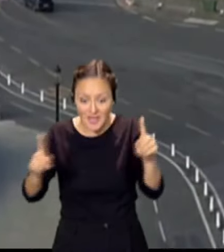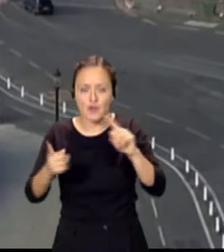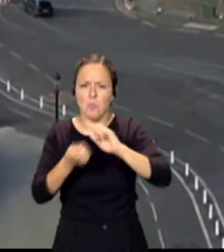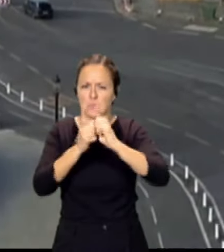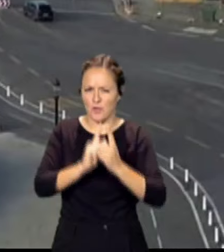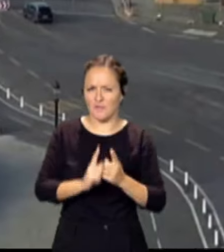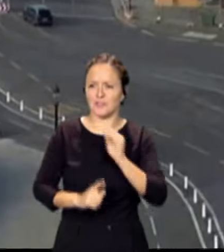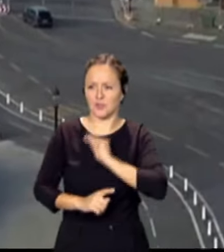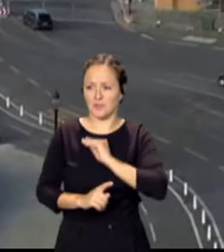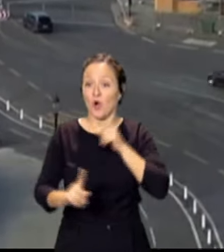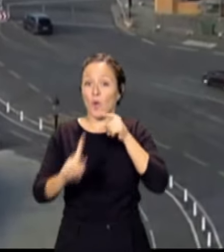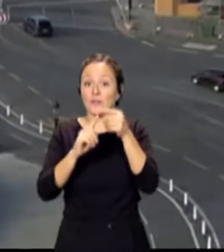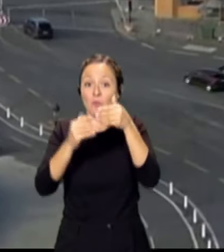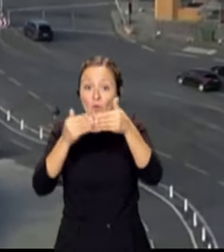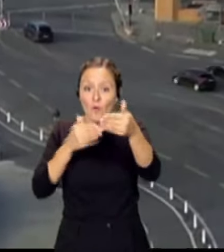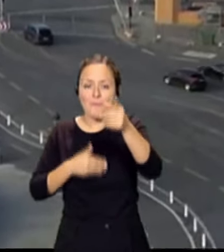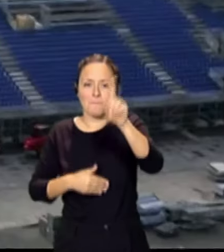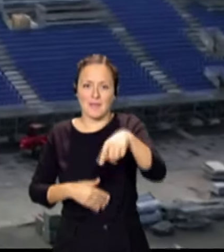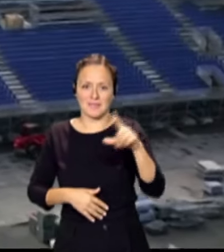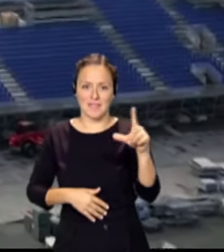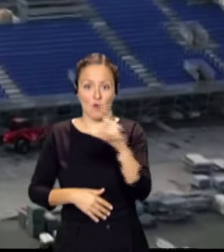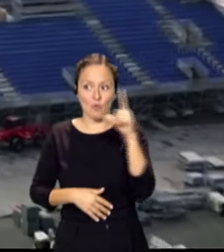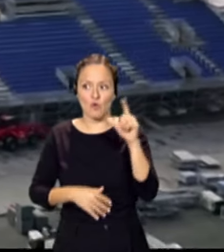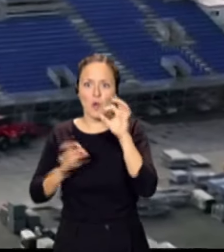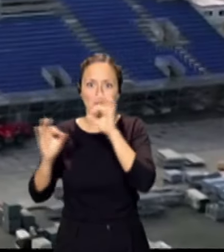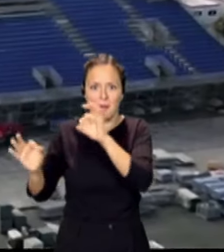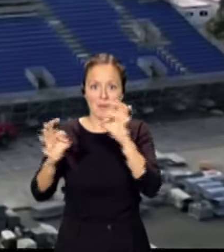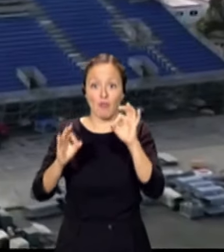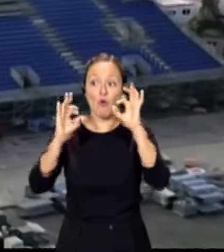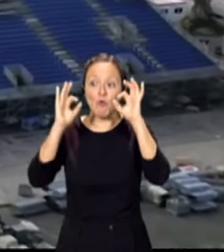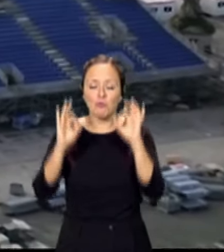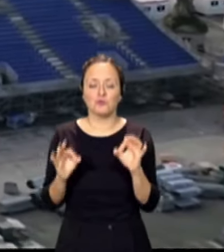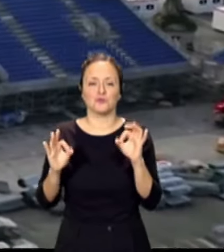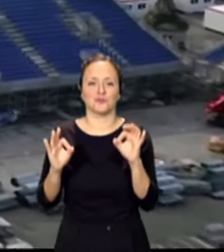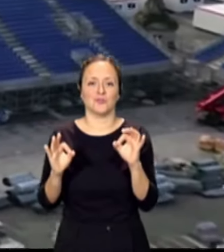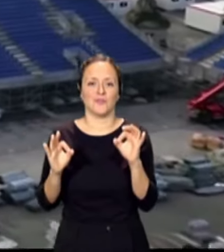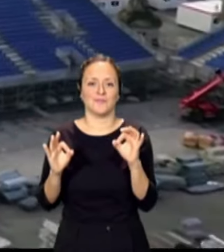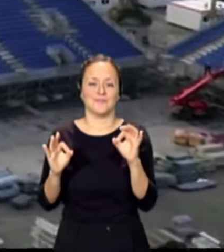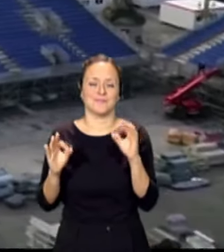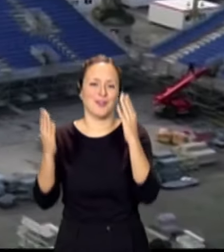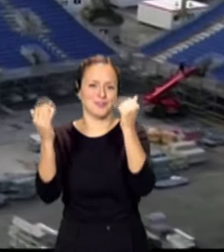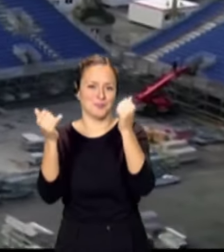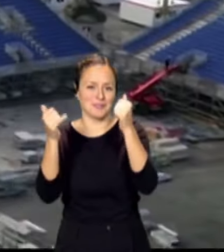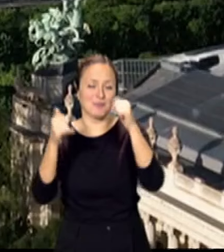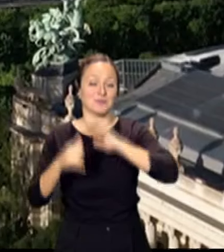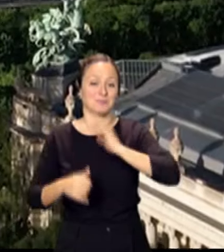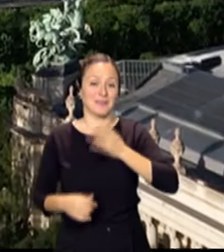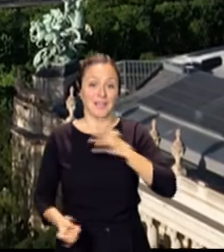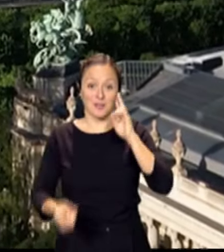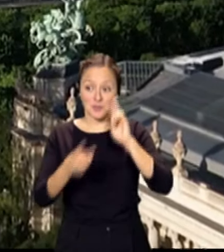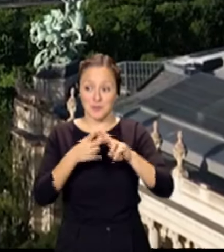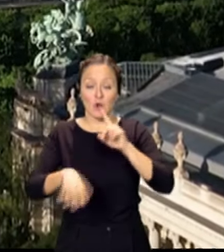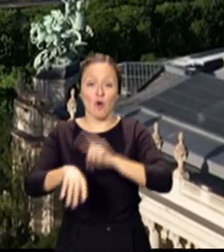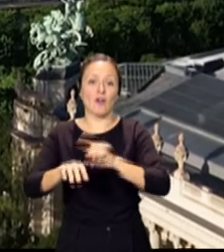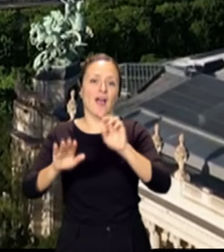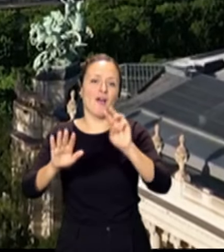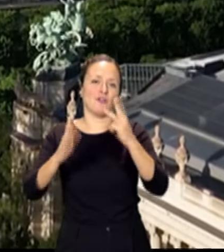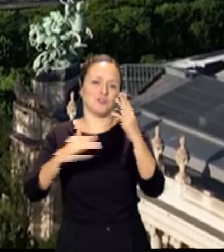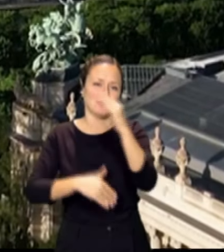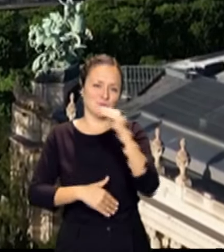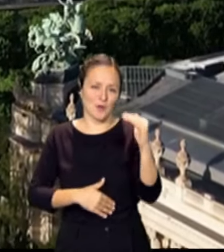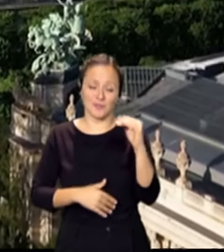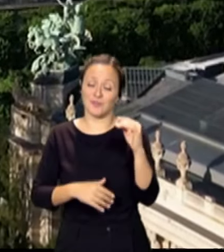preparado para el próximo mes de julio con estas imágenes nos marchamos ya saben que les esperamos mañana en torno a las 8 men para